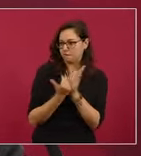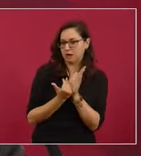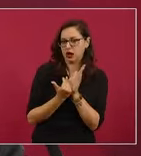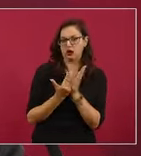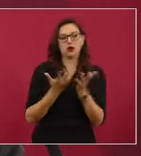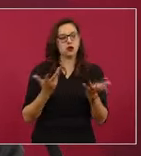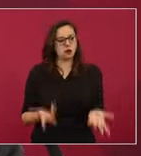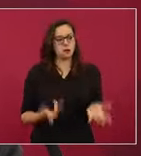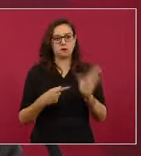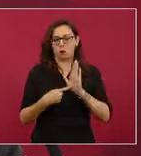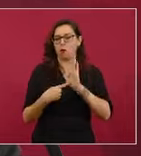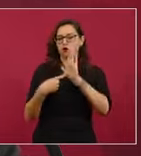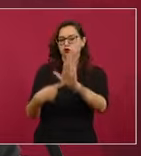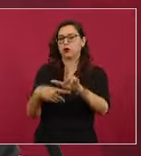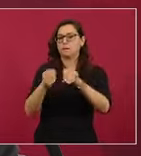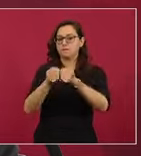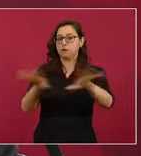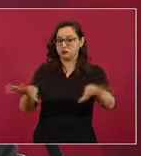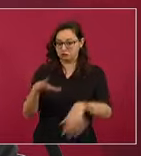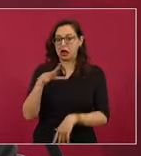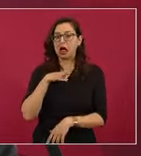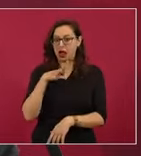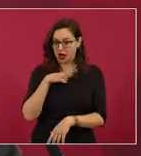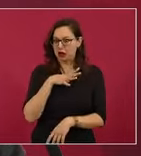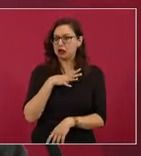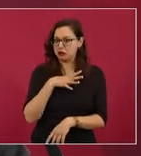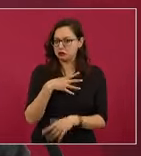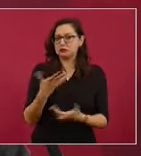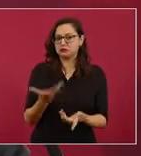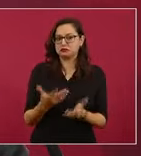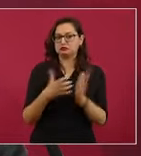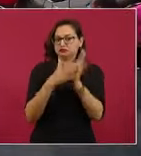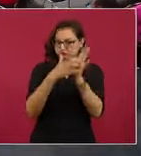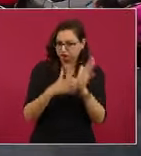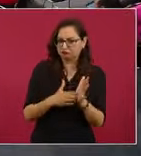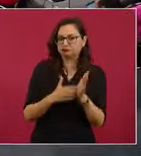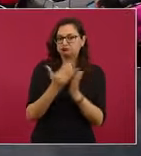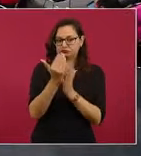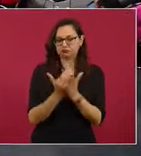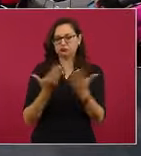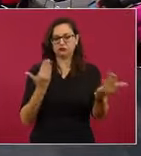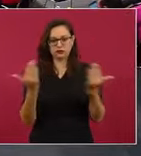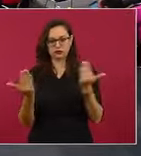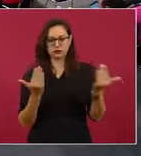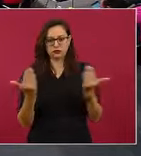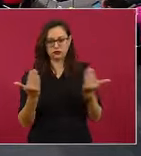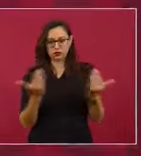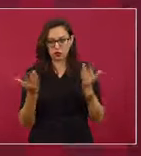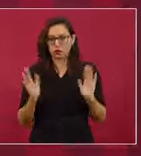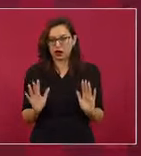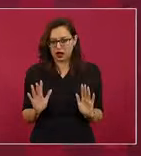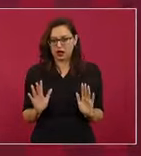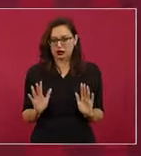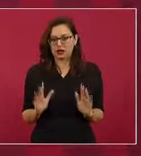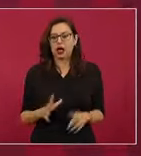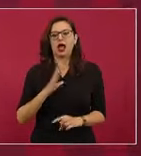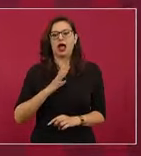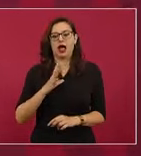exponerlo, dar a conocer de que sí hay ahorros. Y comparar si existen esos ahorros